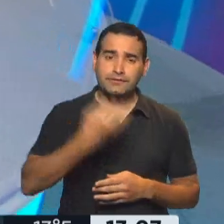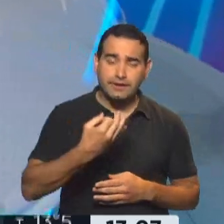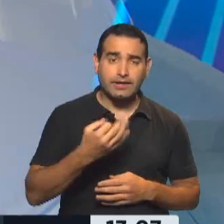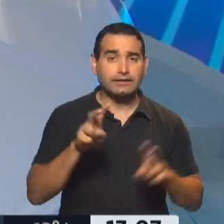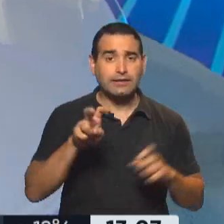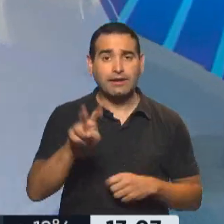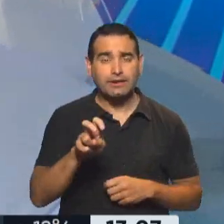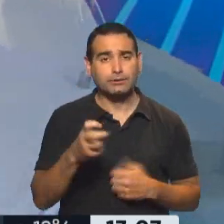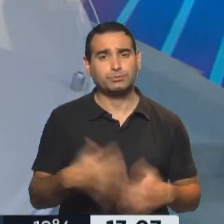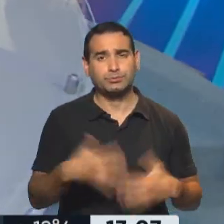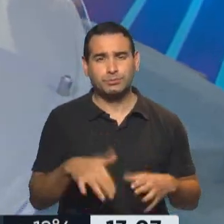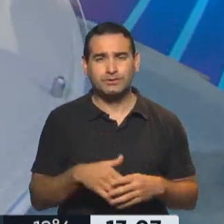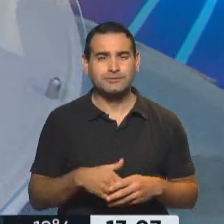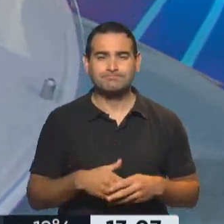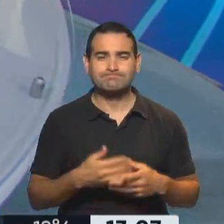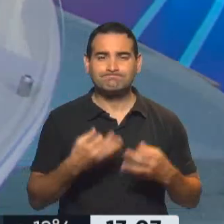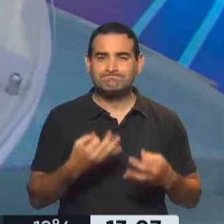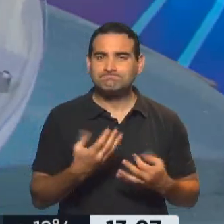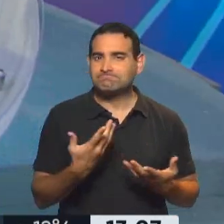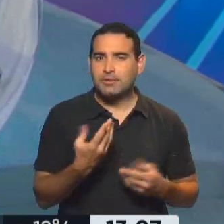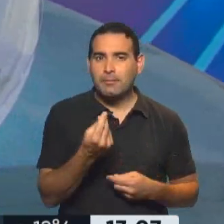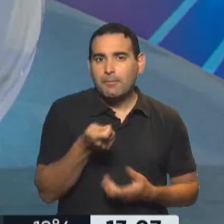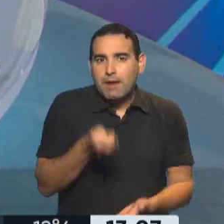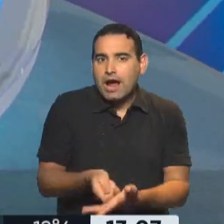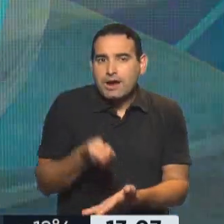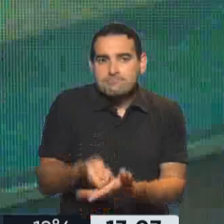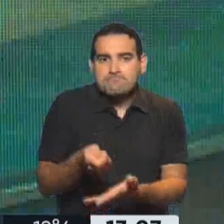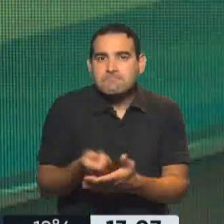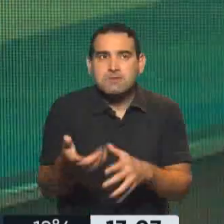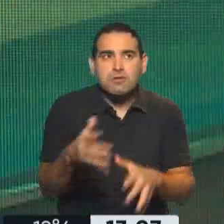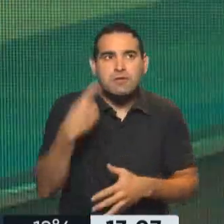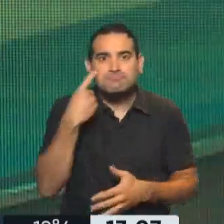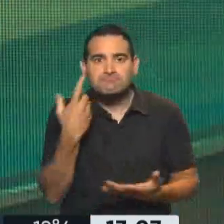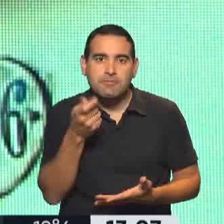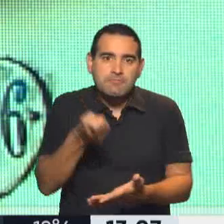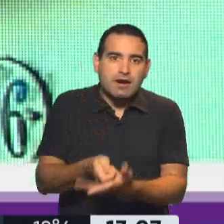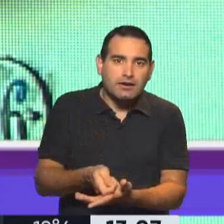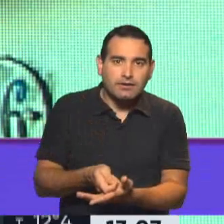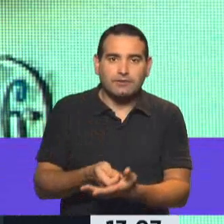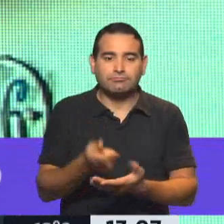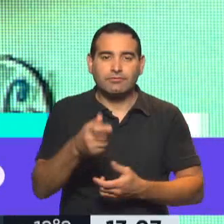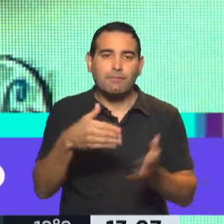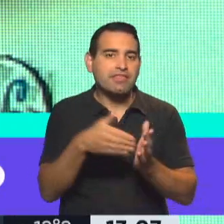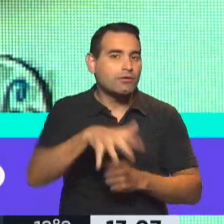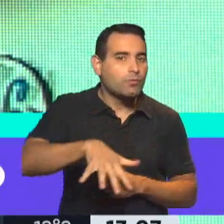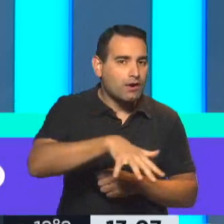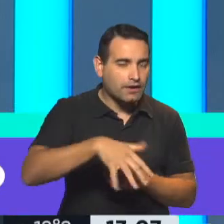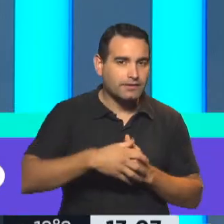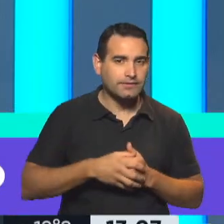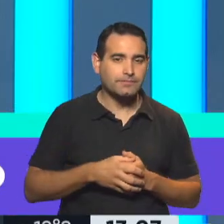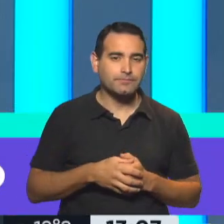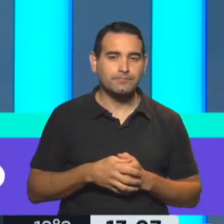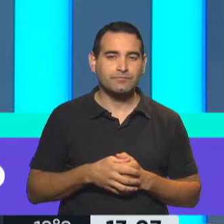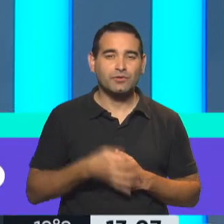alquileres bueno muchas veces no tiene una referencia o no termina pagando más o menos en la medida de lo que puede en la zona y ha perdido y